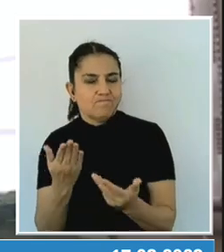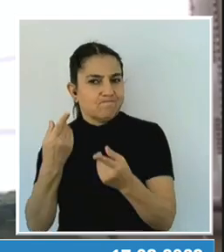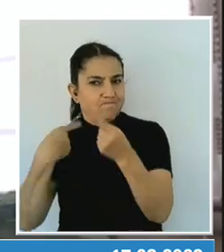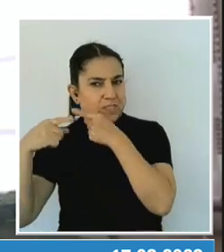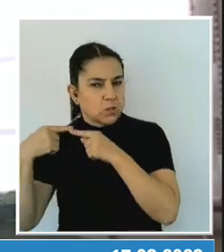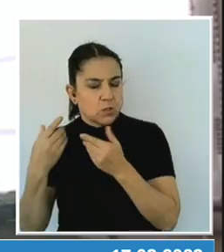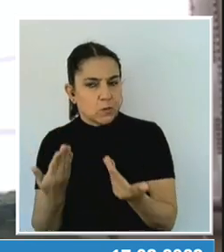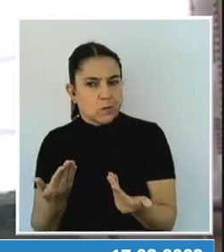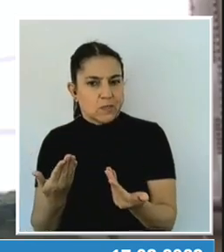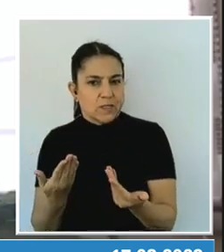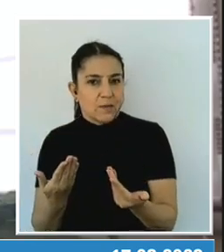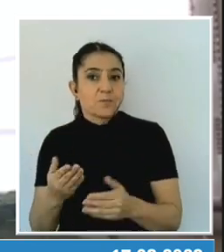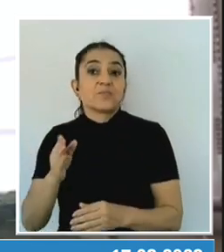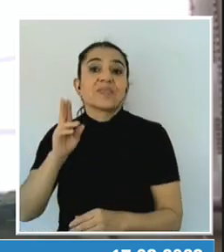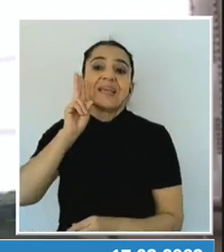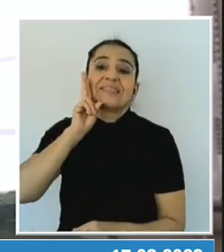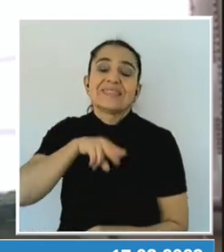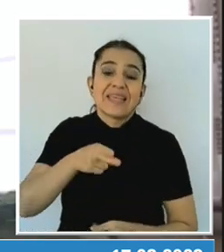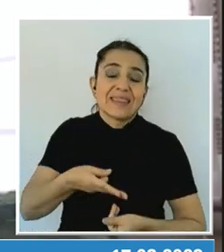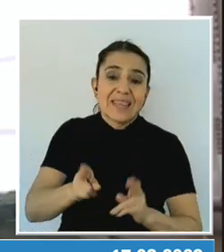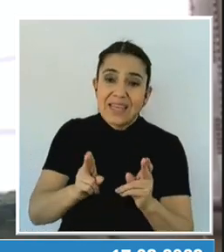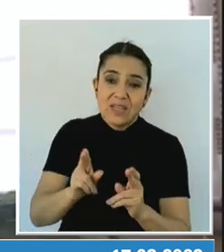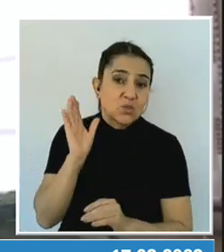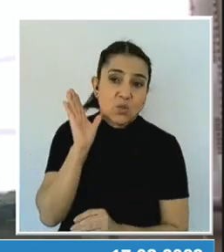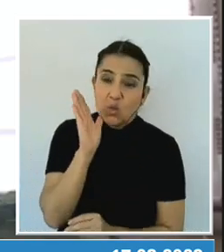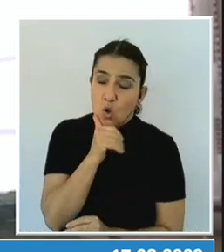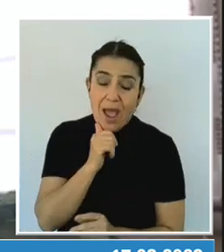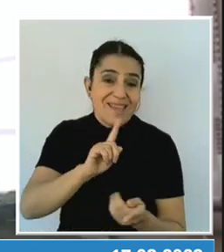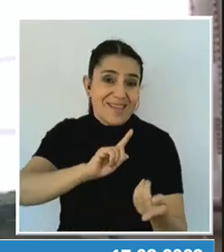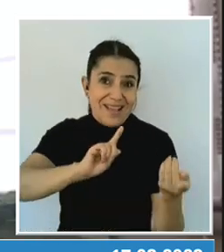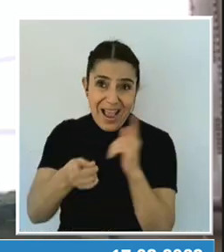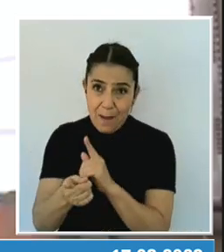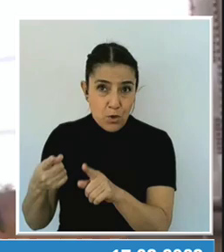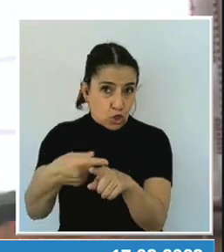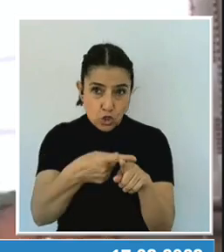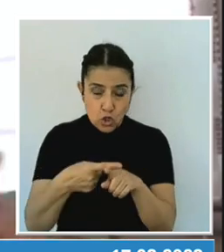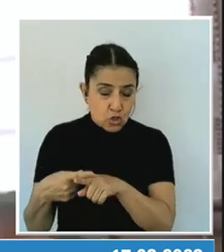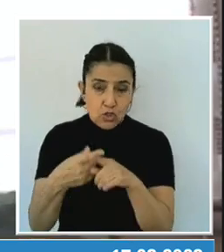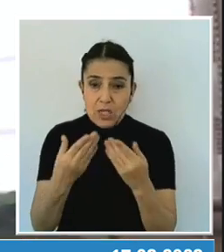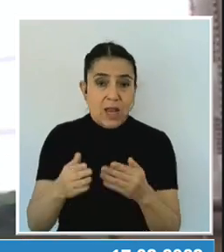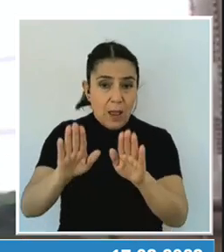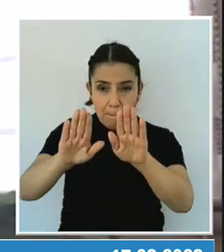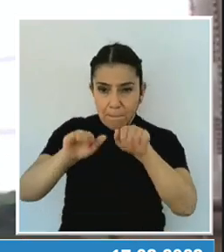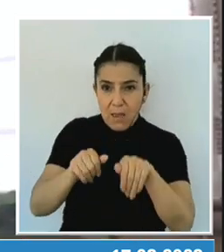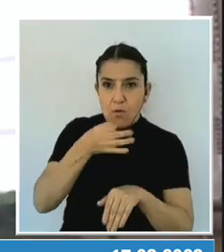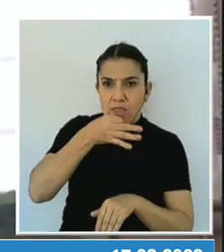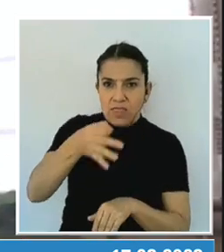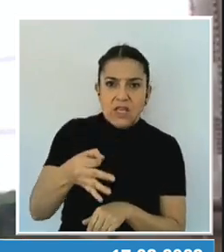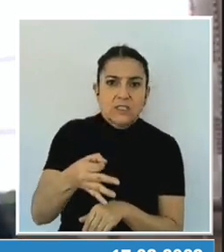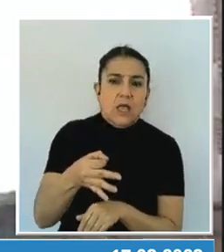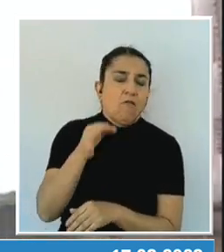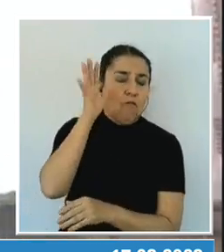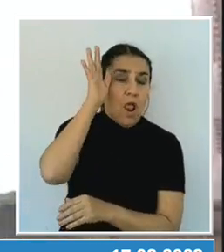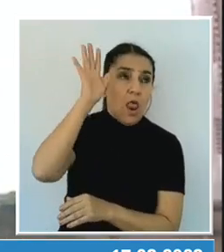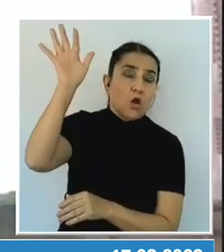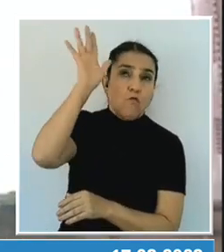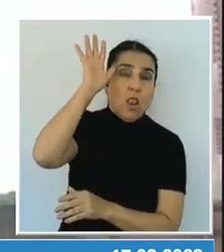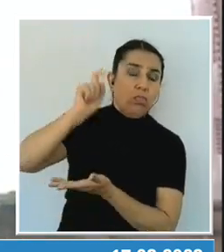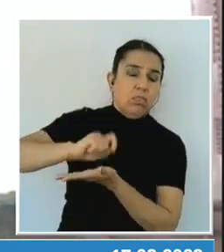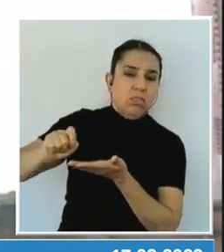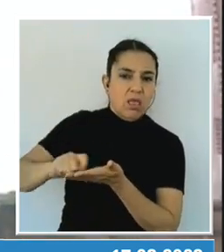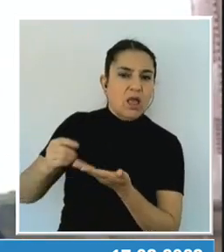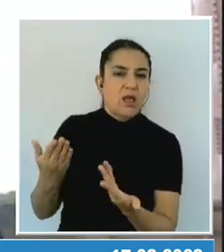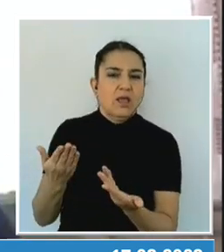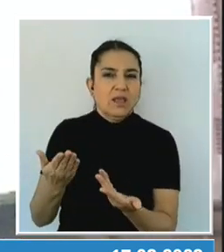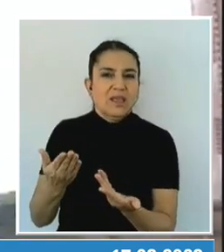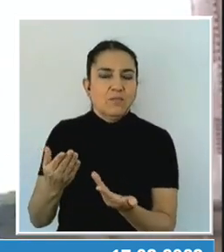sin el derecho no se promueven cambios sociales. O sea, como dicen los filósofos, que esta es una fórmula que me gusta mucho porque sintetiza la